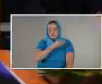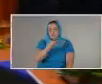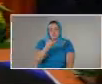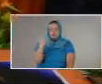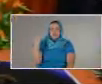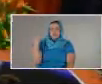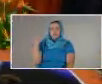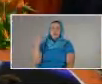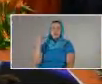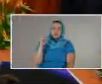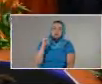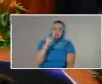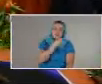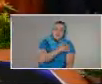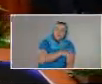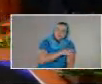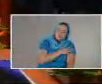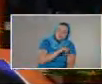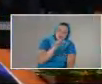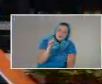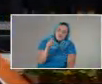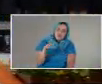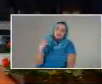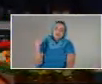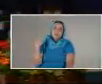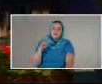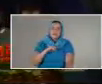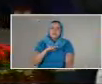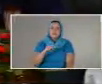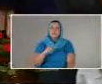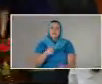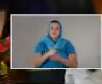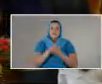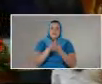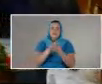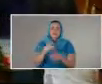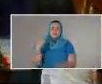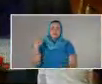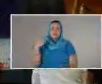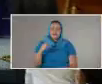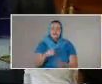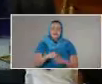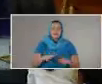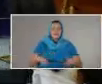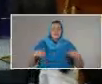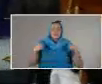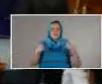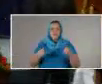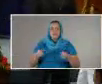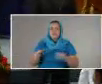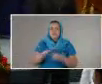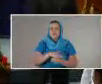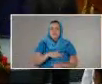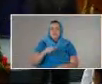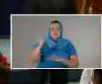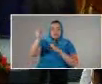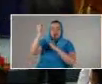los consuele, para que sea su ayudador, para que los fortalezca, para que los llene de